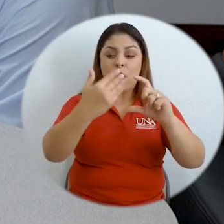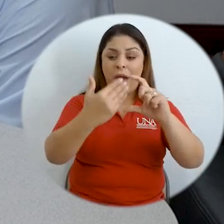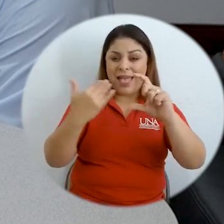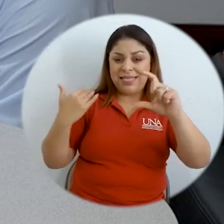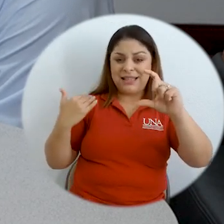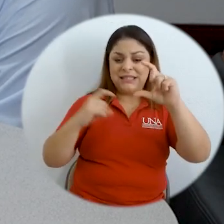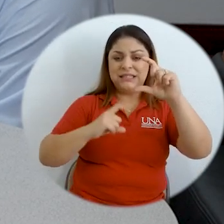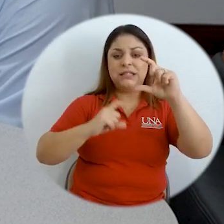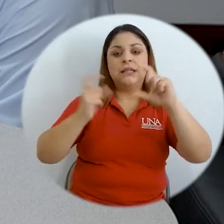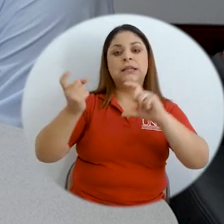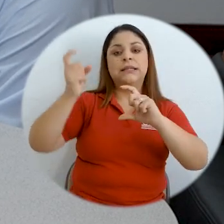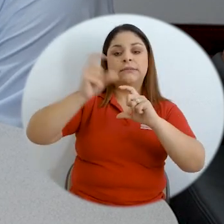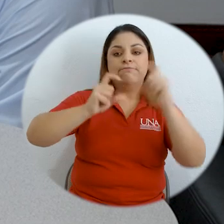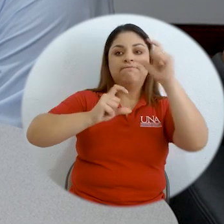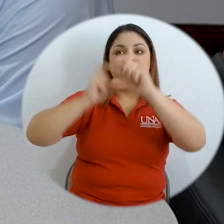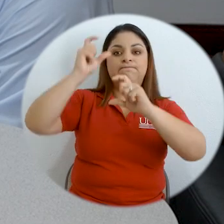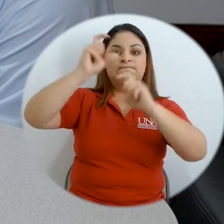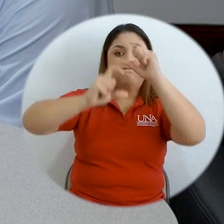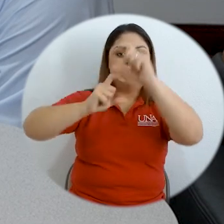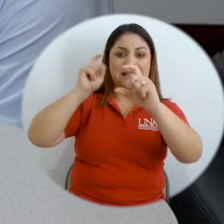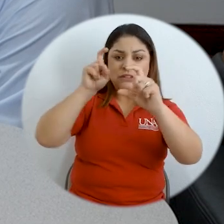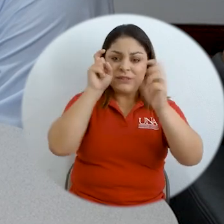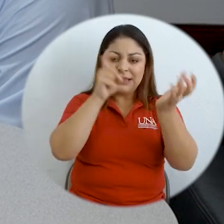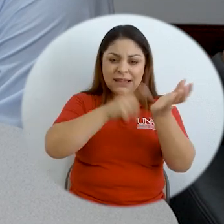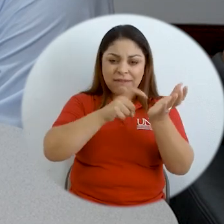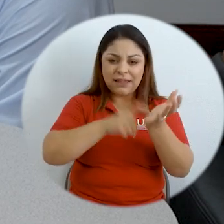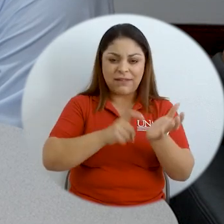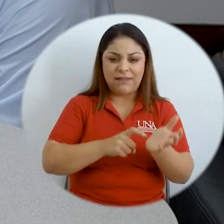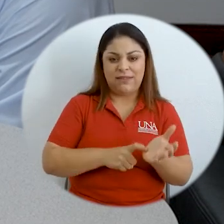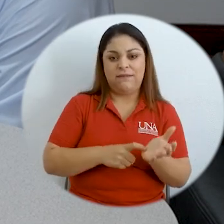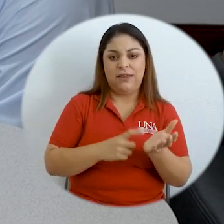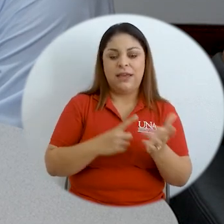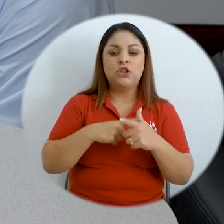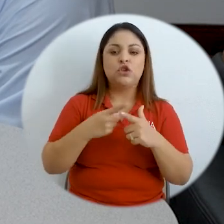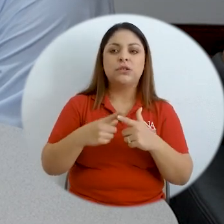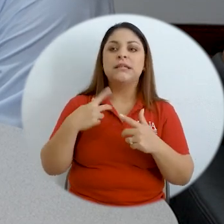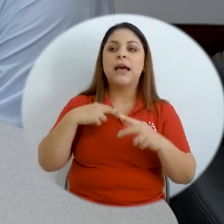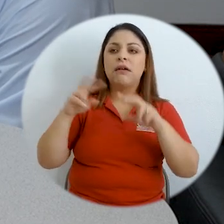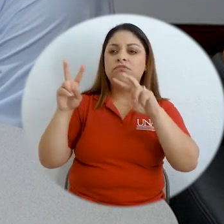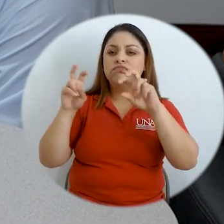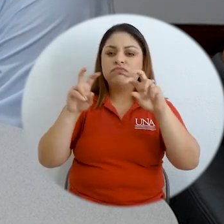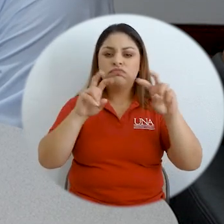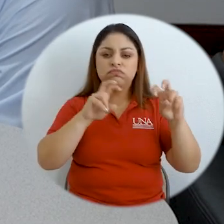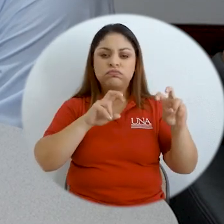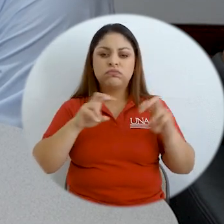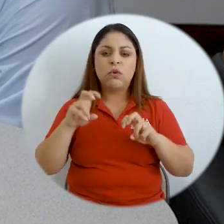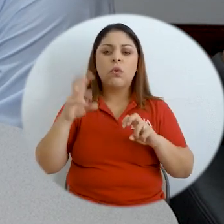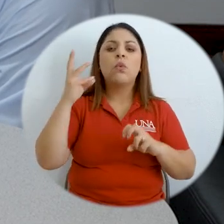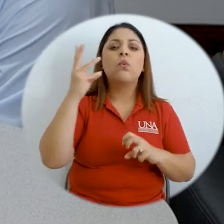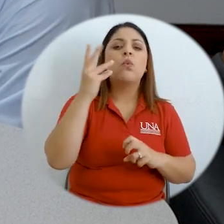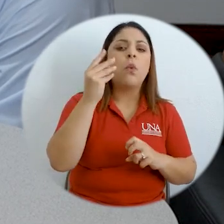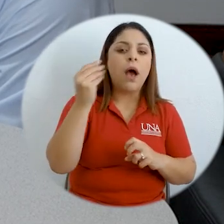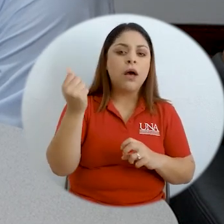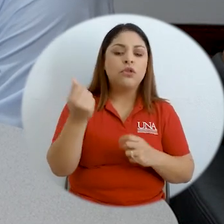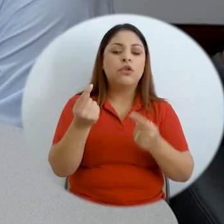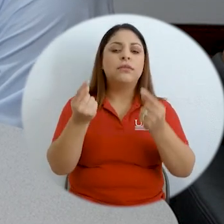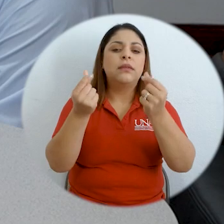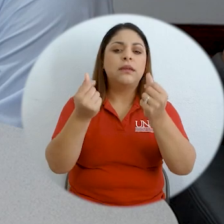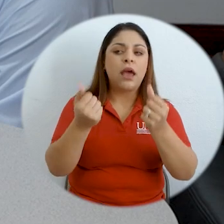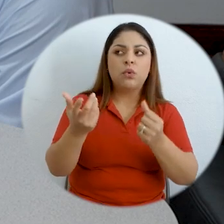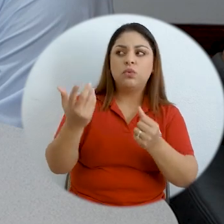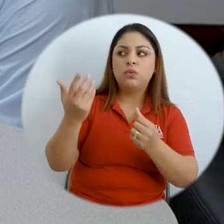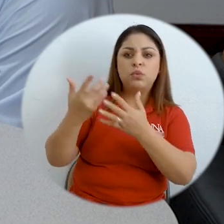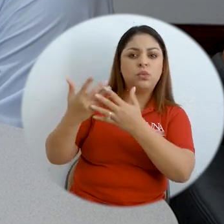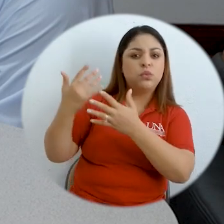hemos nosotros recuperado. Por lo tanto, cuando se hace un análisis de cuánto es el dinero que